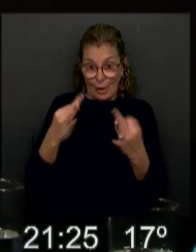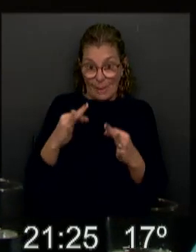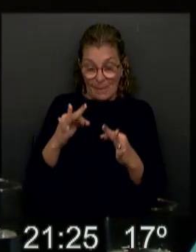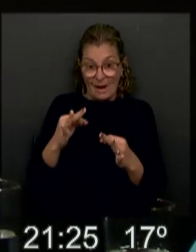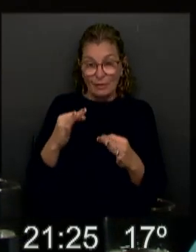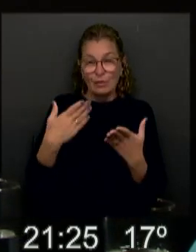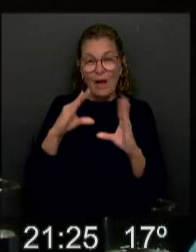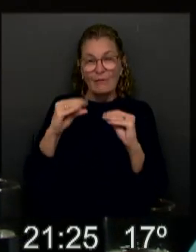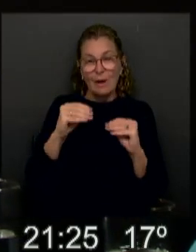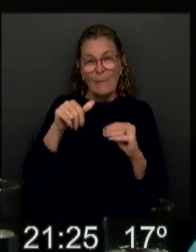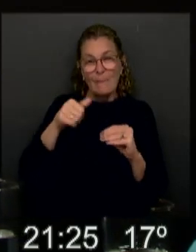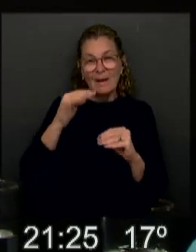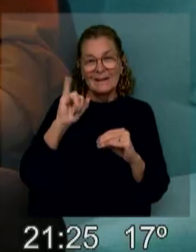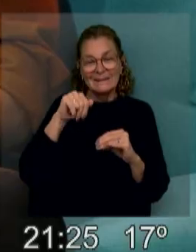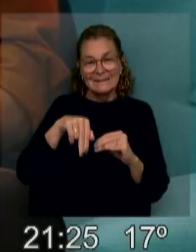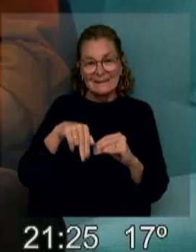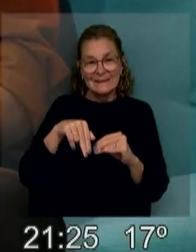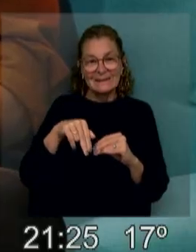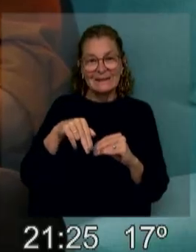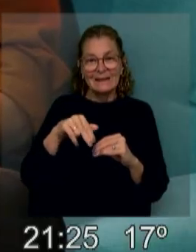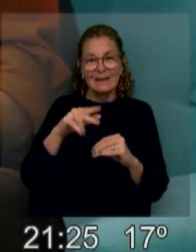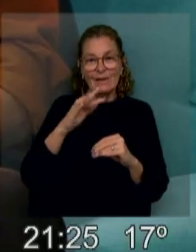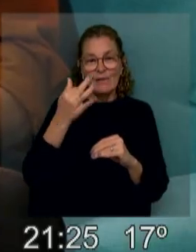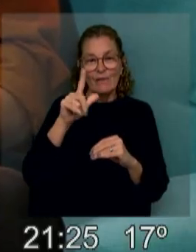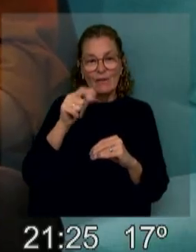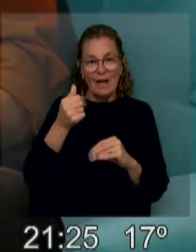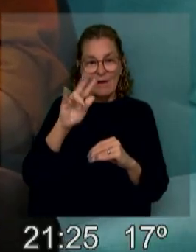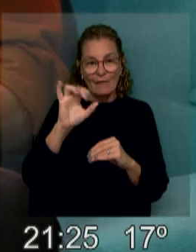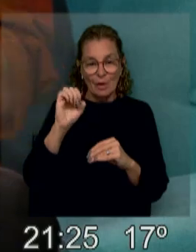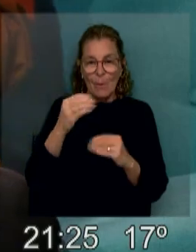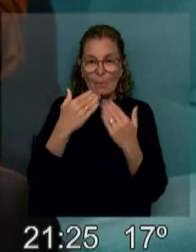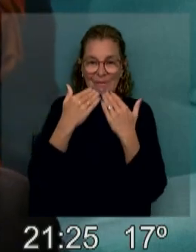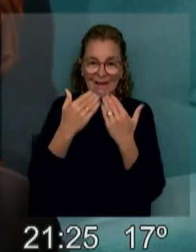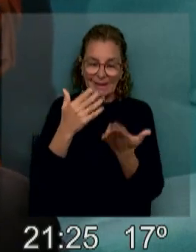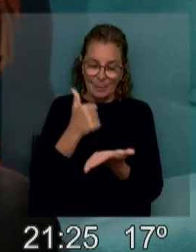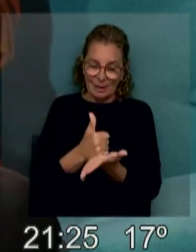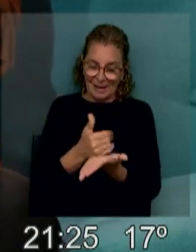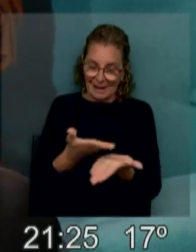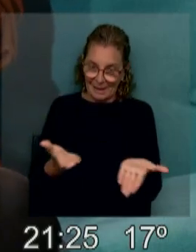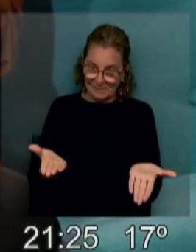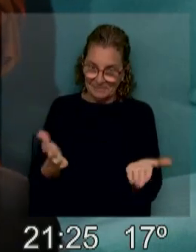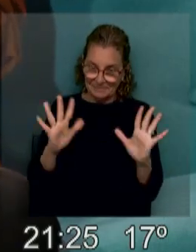estoy hablando de Martín Cáceres y Flavio Galmarini, muchísimas gracias por estar hoy acá.